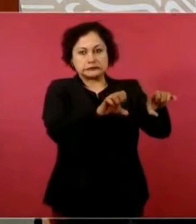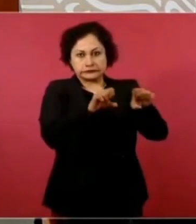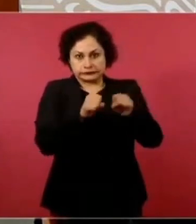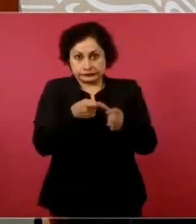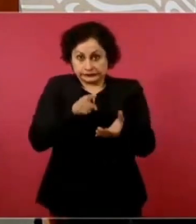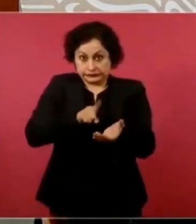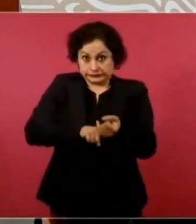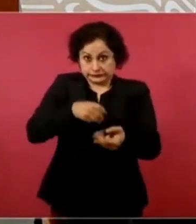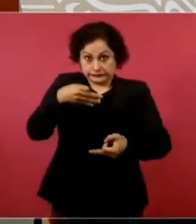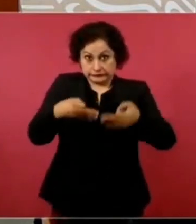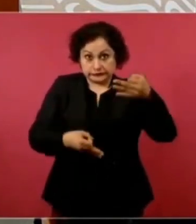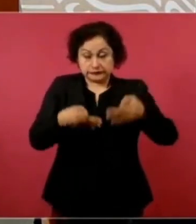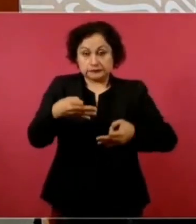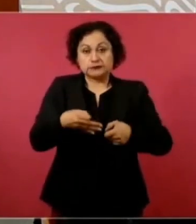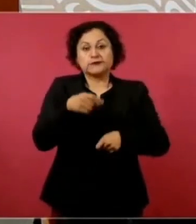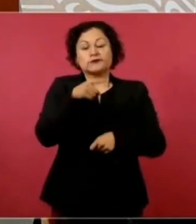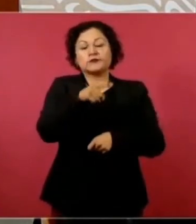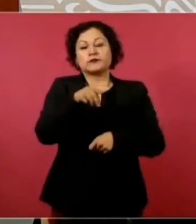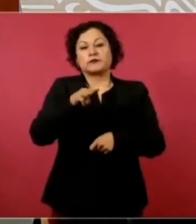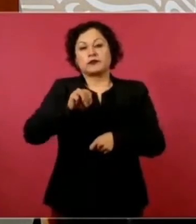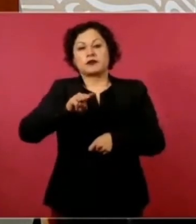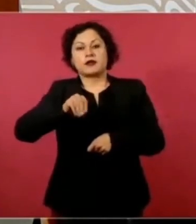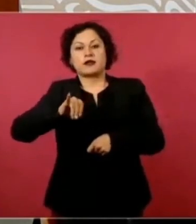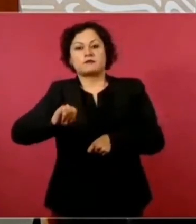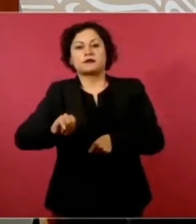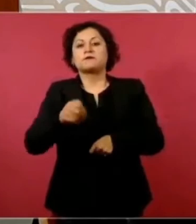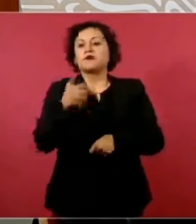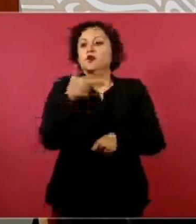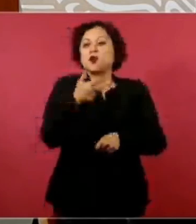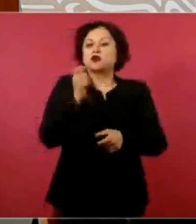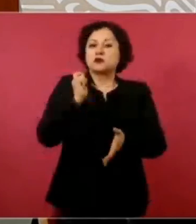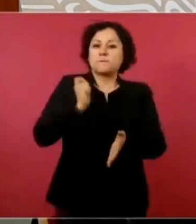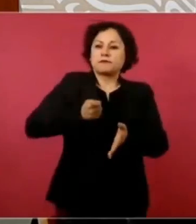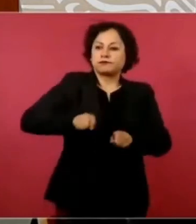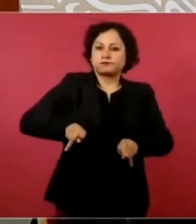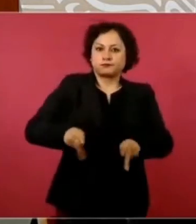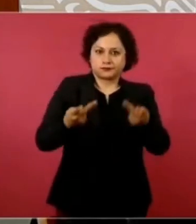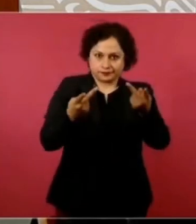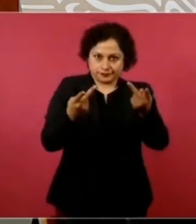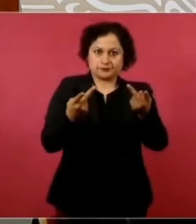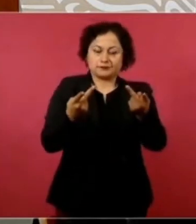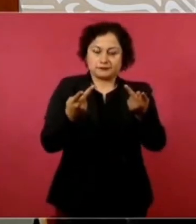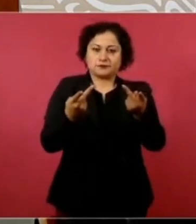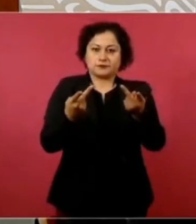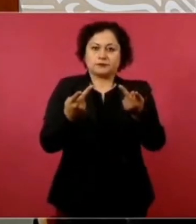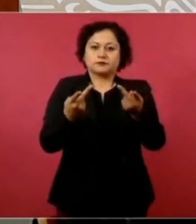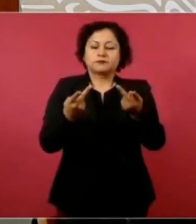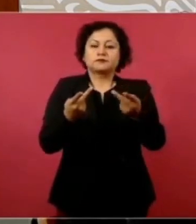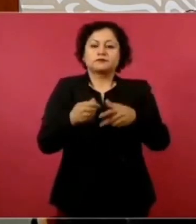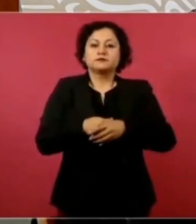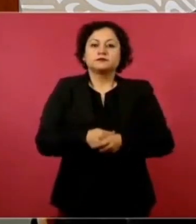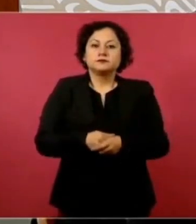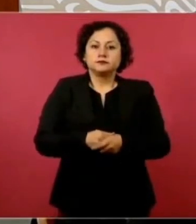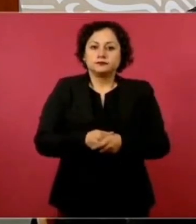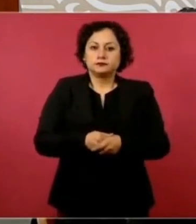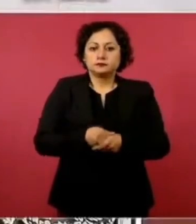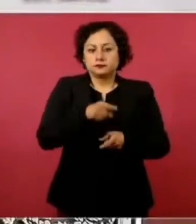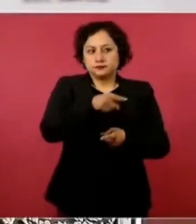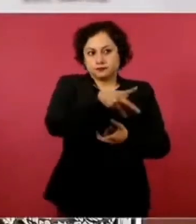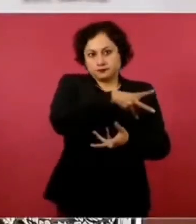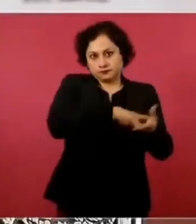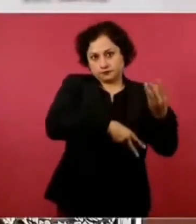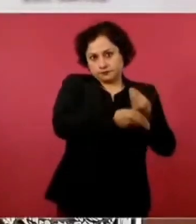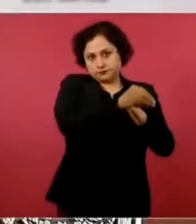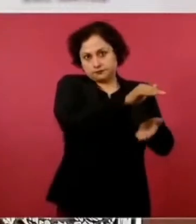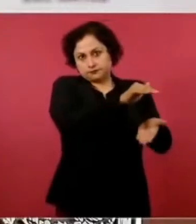fueron liquidadas, es decir, se vendieron y en lugar de tener las propiedades, se tiene el